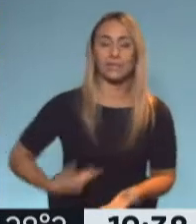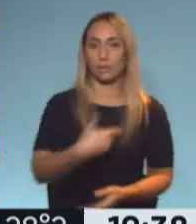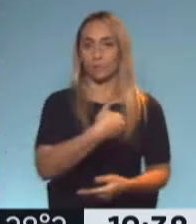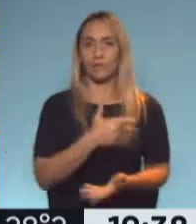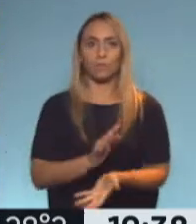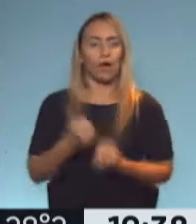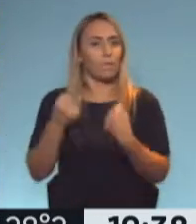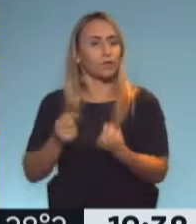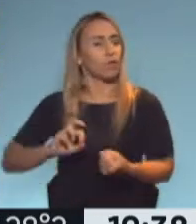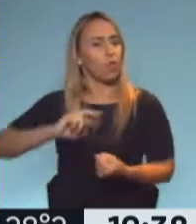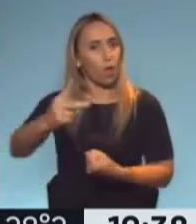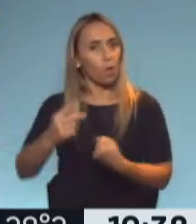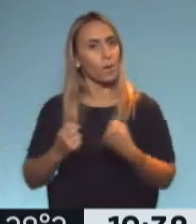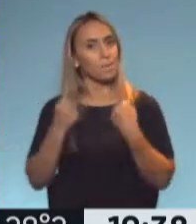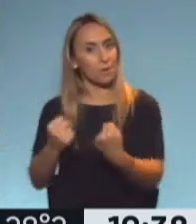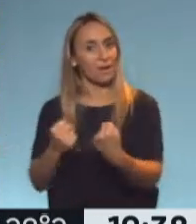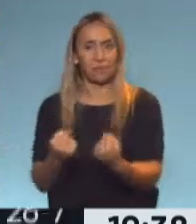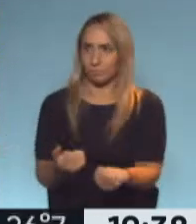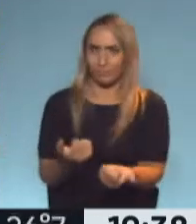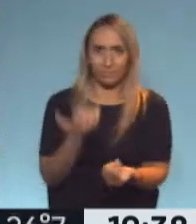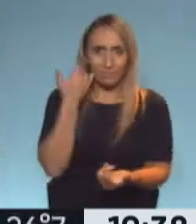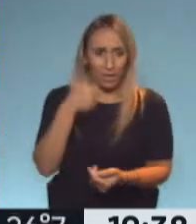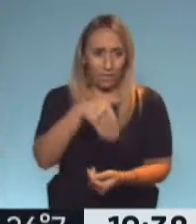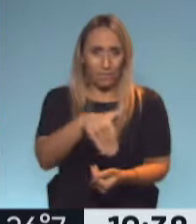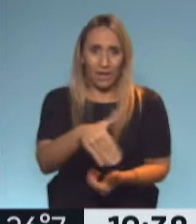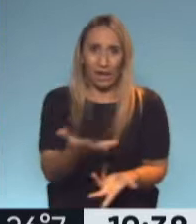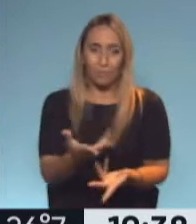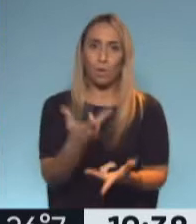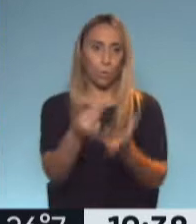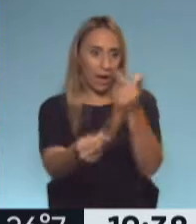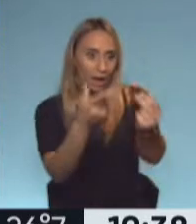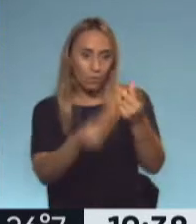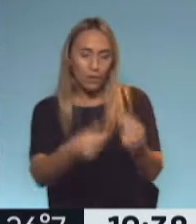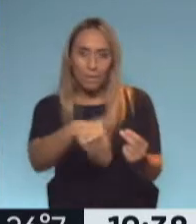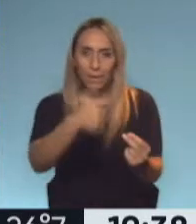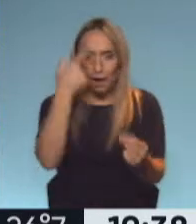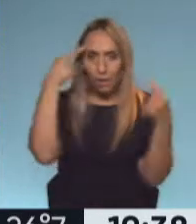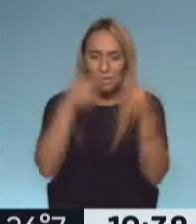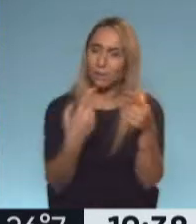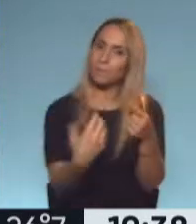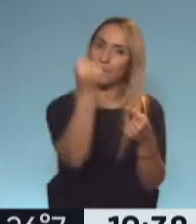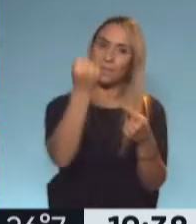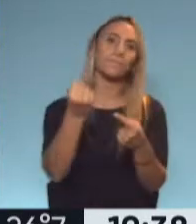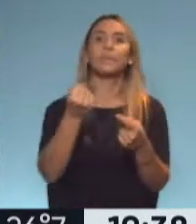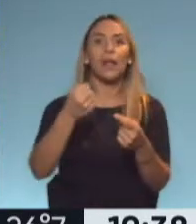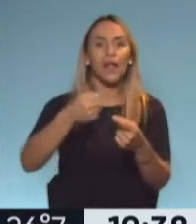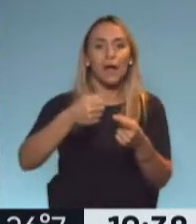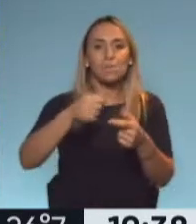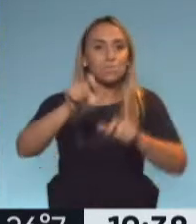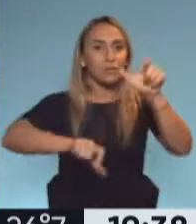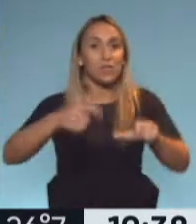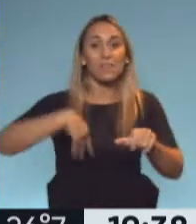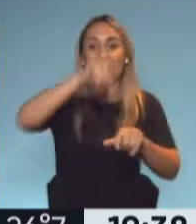esfuerzo. Estamos muy cerca con las vacunas de lograr el objetivo de cubrir a la mayor cantidad de argentinos